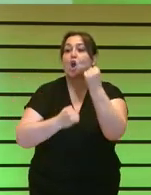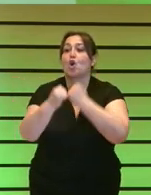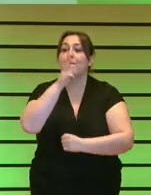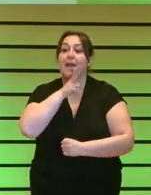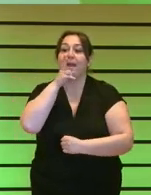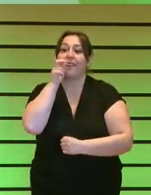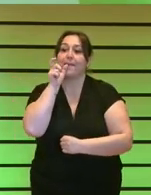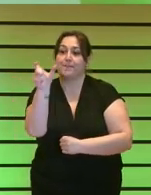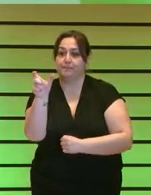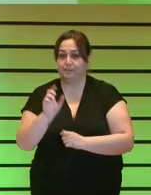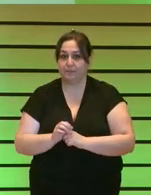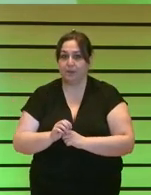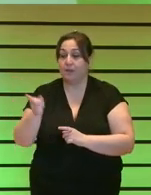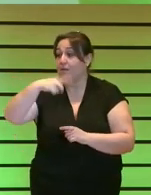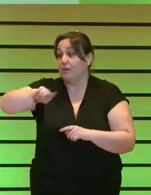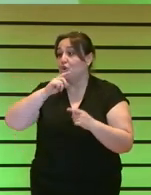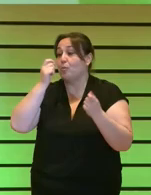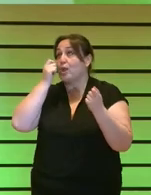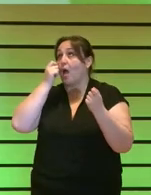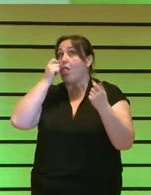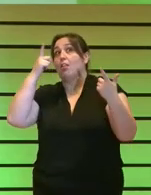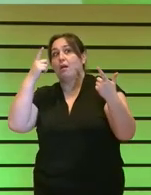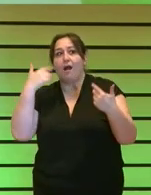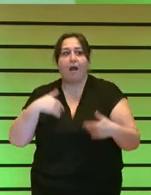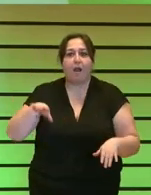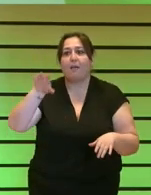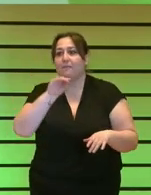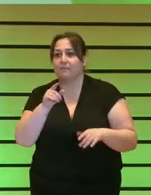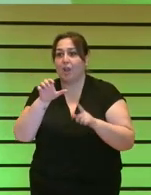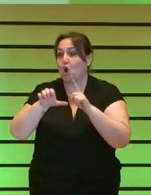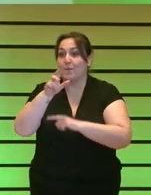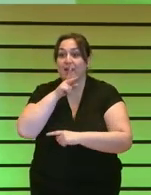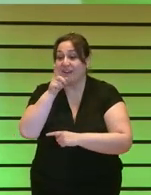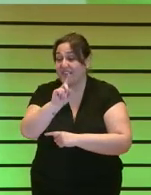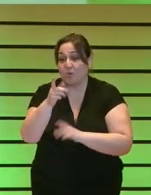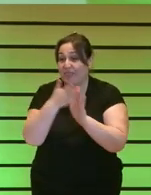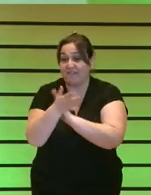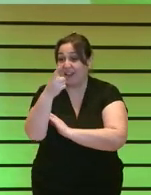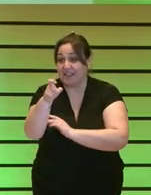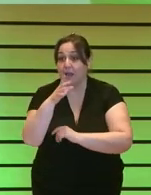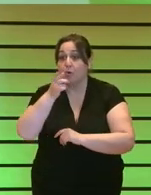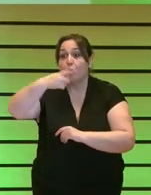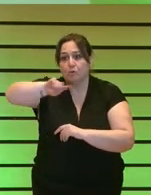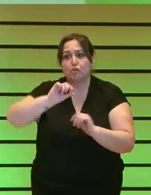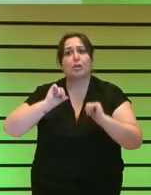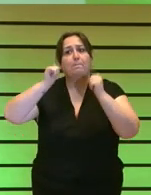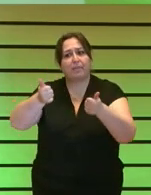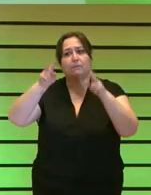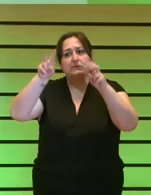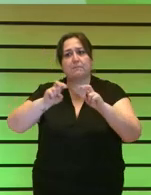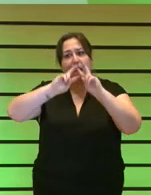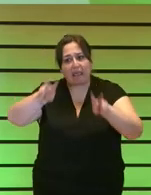no os voy a descubrir nada a de lo que es la economía verde porque sois un sector que empezó con el tema del reciclaje Muy pronto